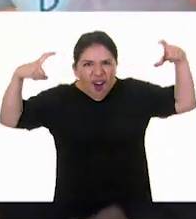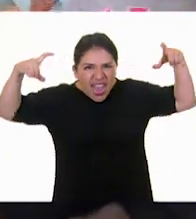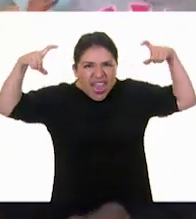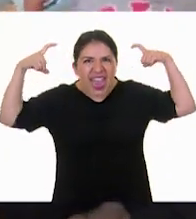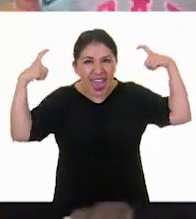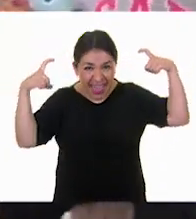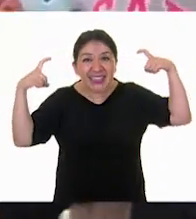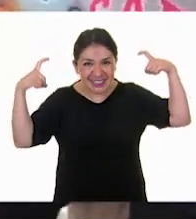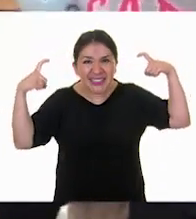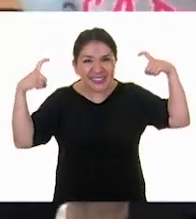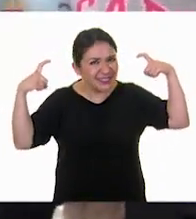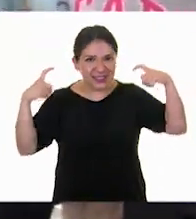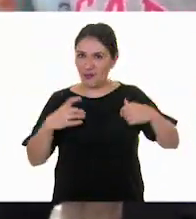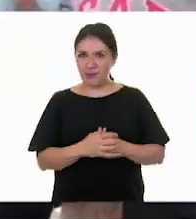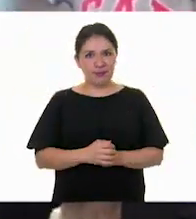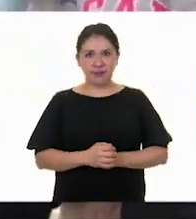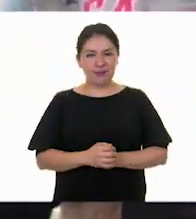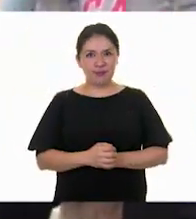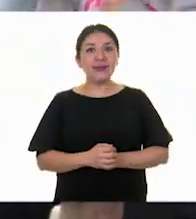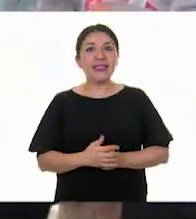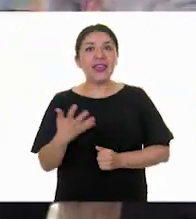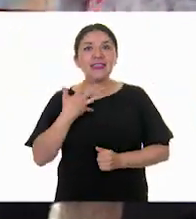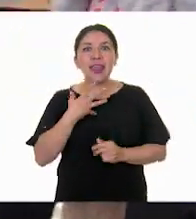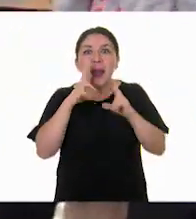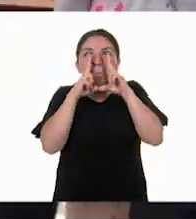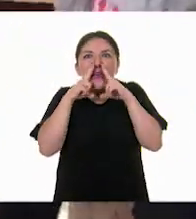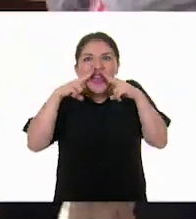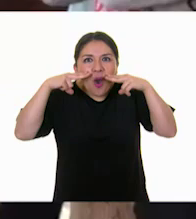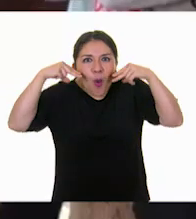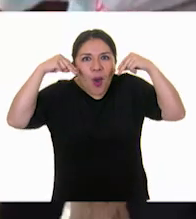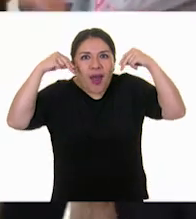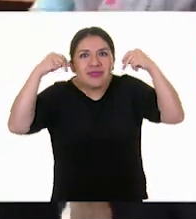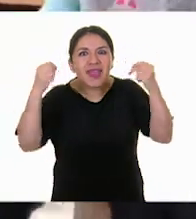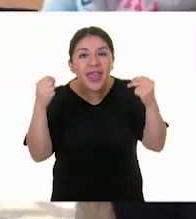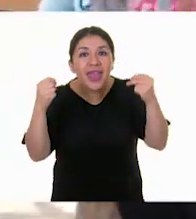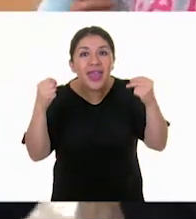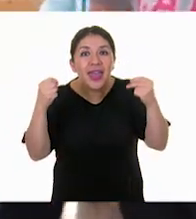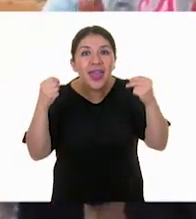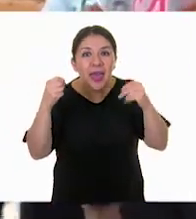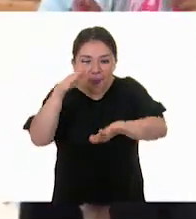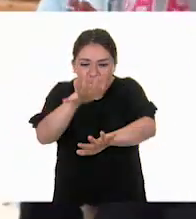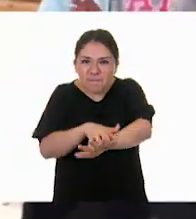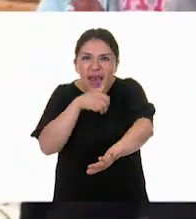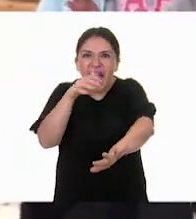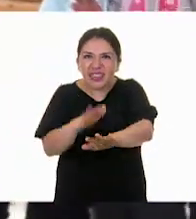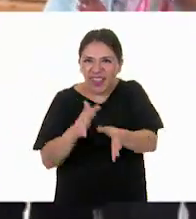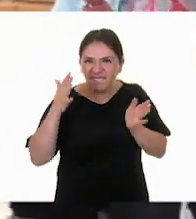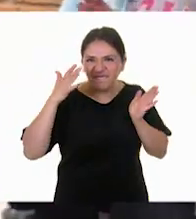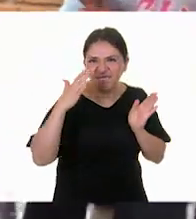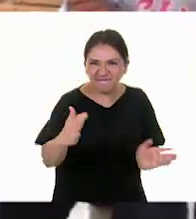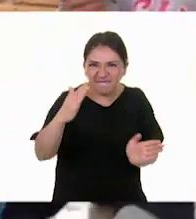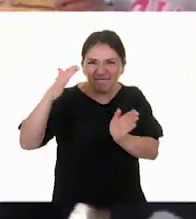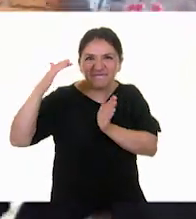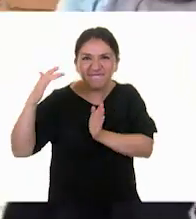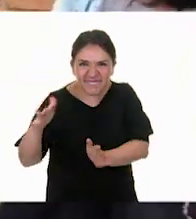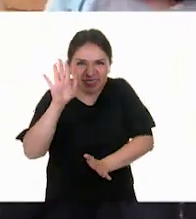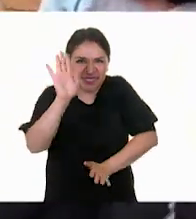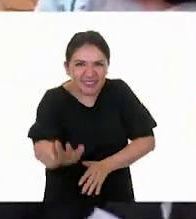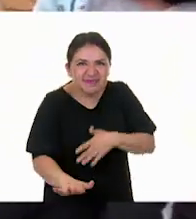orejona? No. ¿Tiene bigotes? ¿Y patas muy grandes?